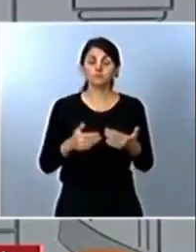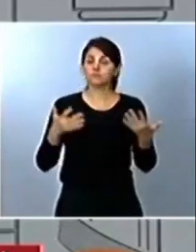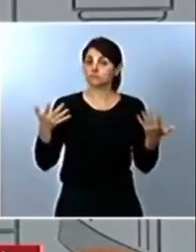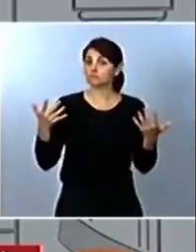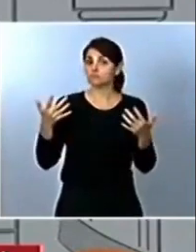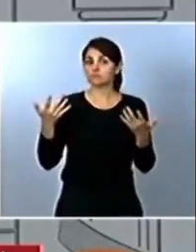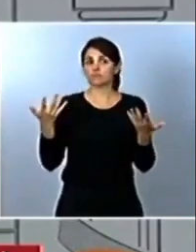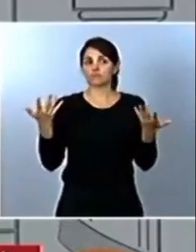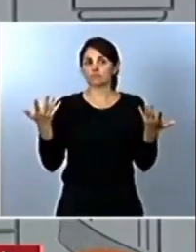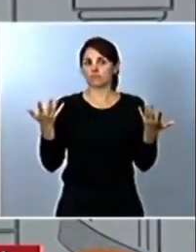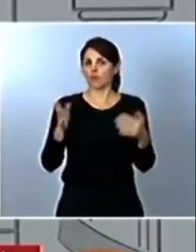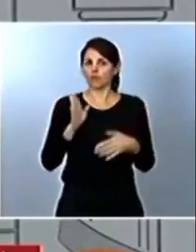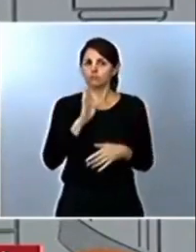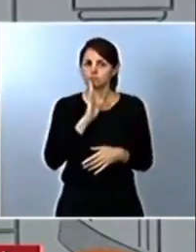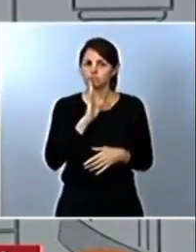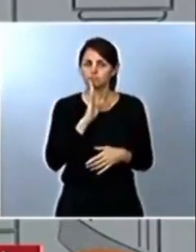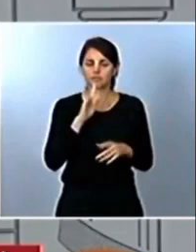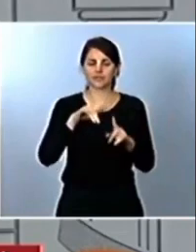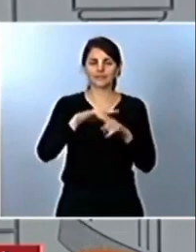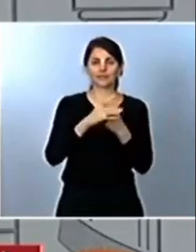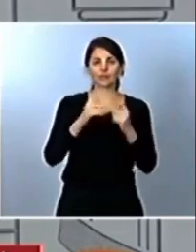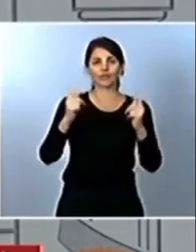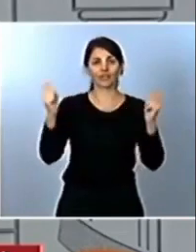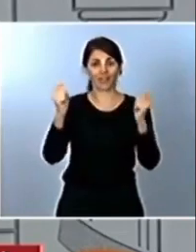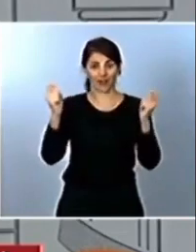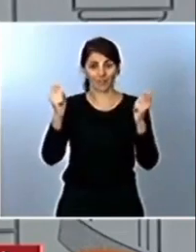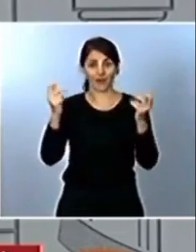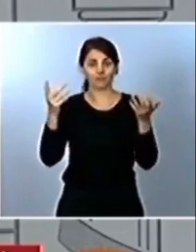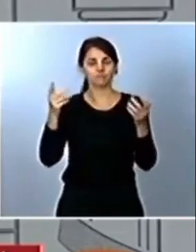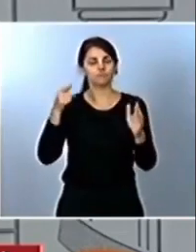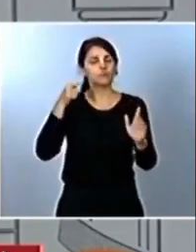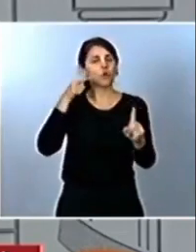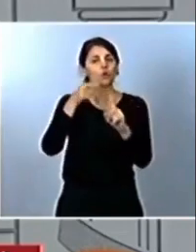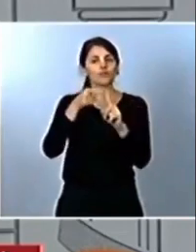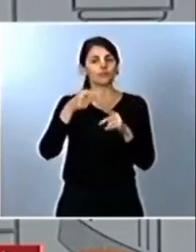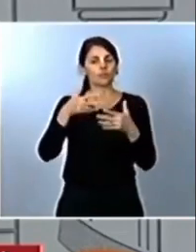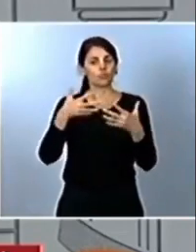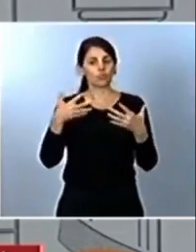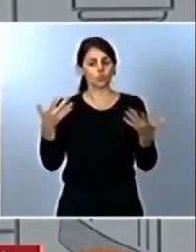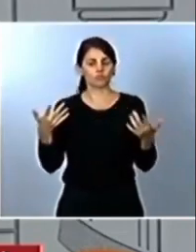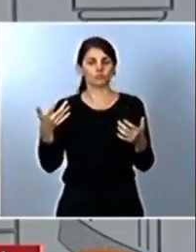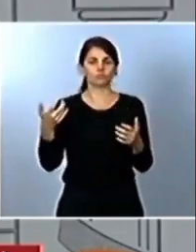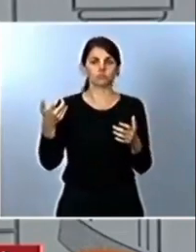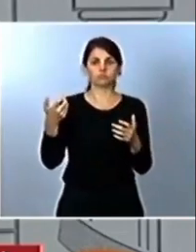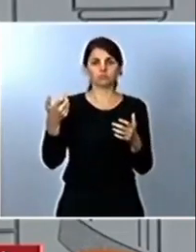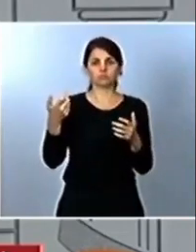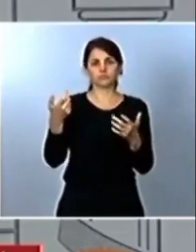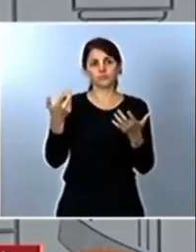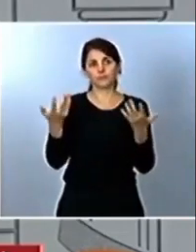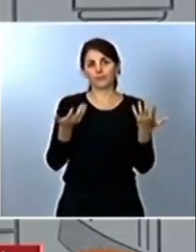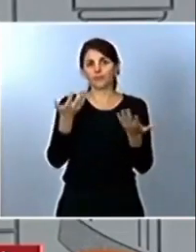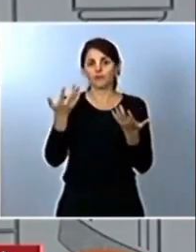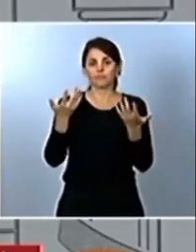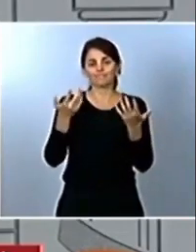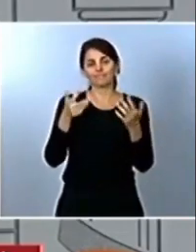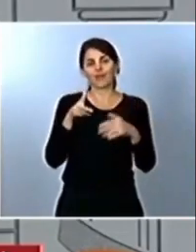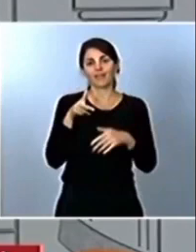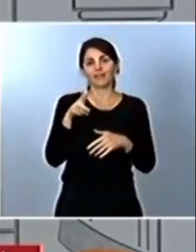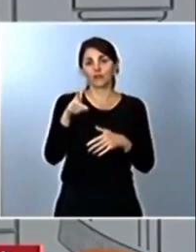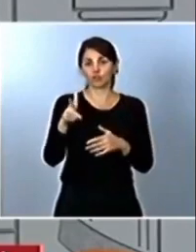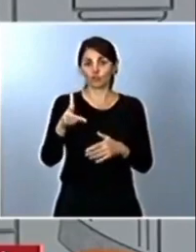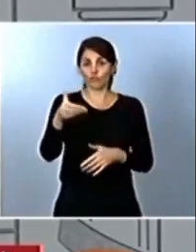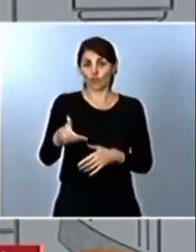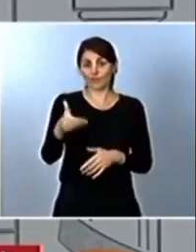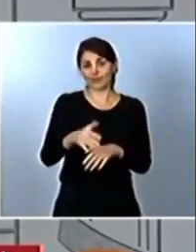el estado de alarma lo que hace es restringir desde el punto de vista del Estado varios derechos fundamentales. El primero de ellos es el de